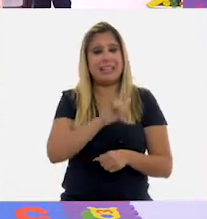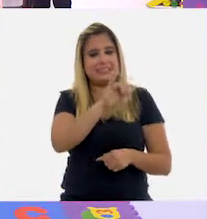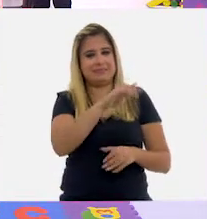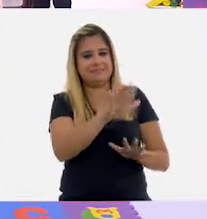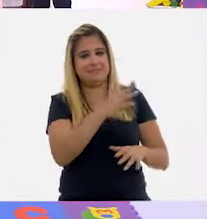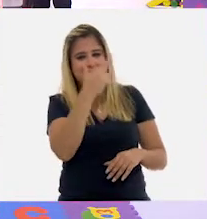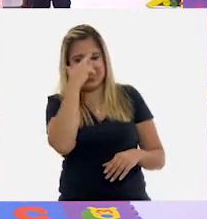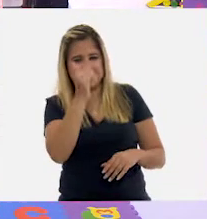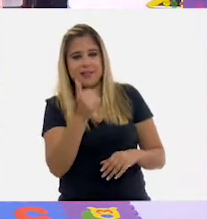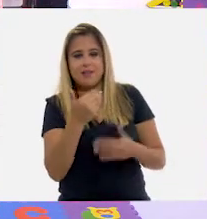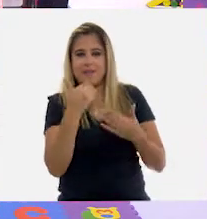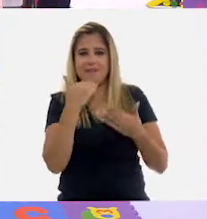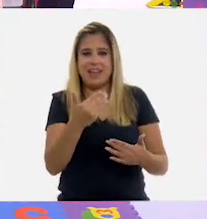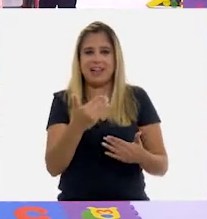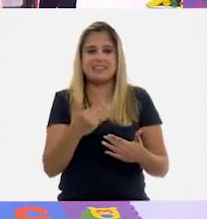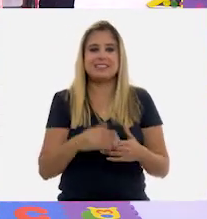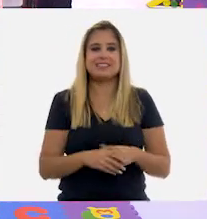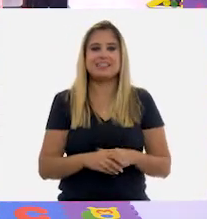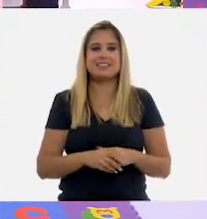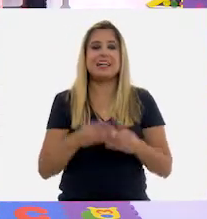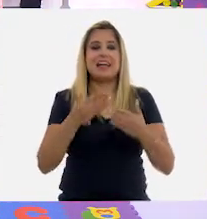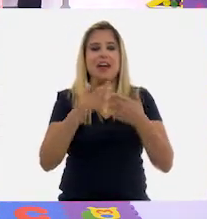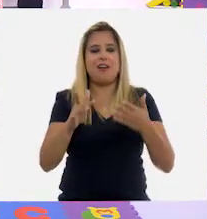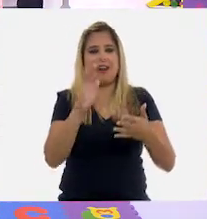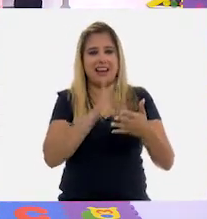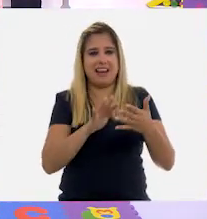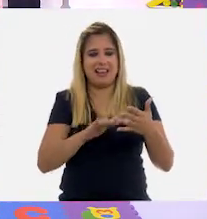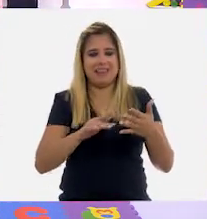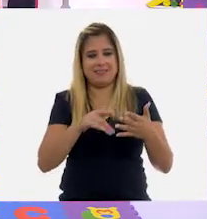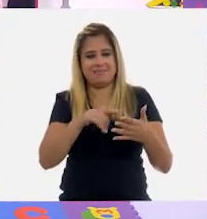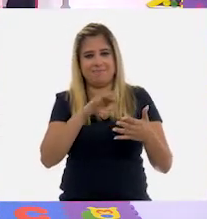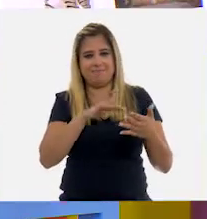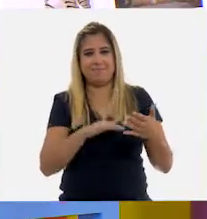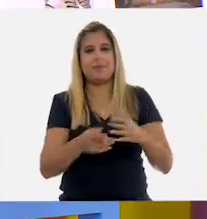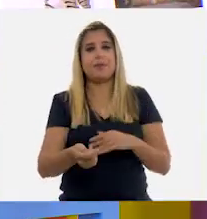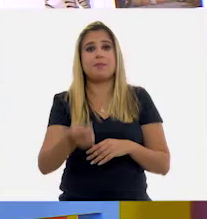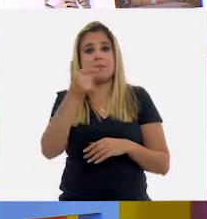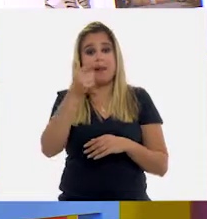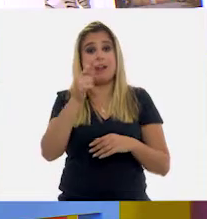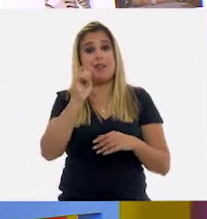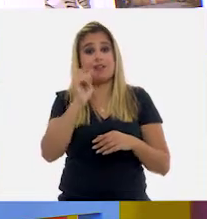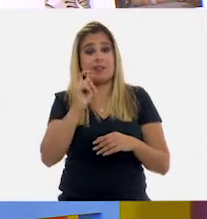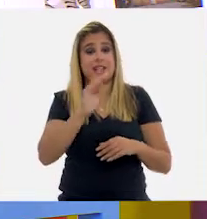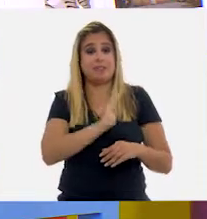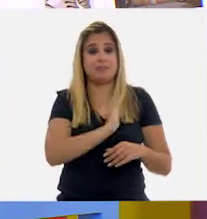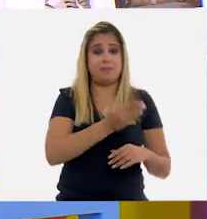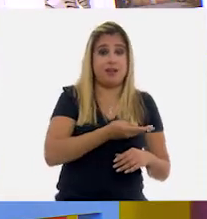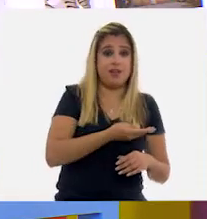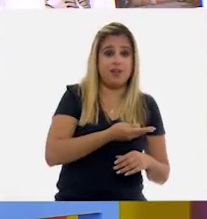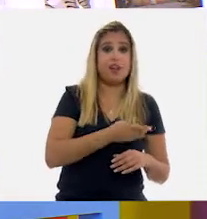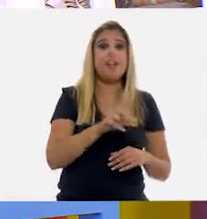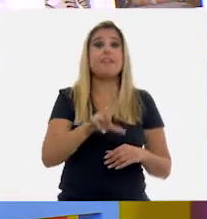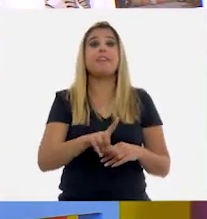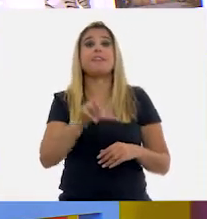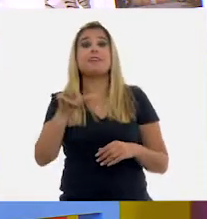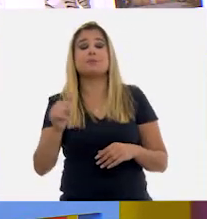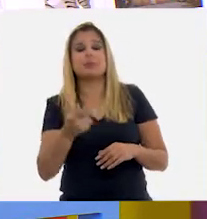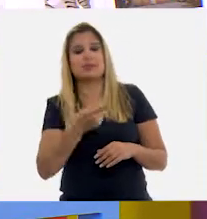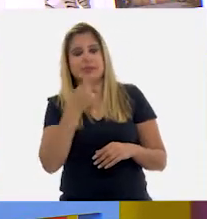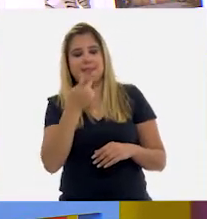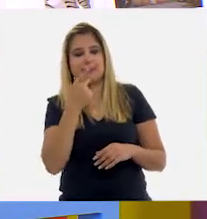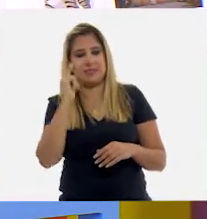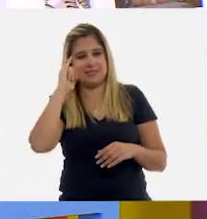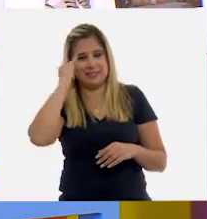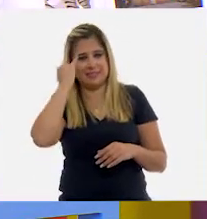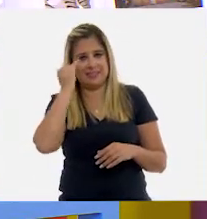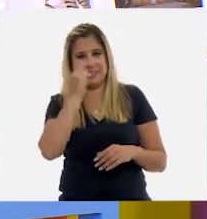razón. ¿Está bien? Sí. Pues vamos a leer unos textos. Bueno, primero los leemos en español y luego ya